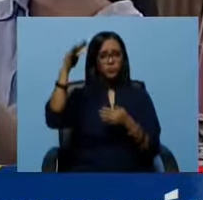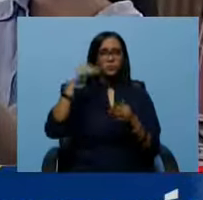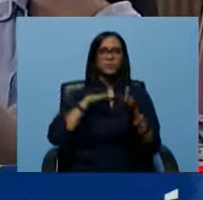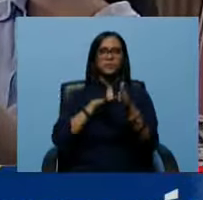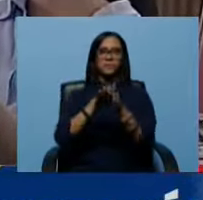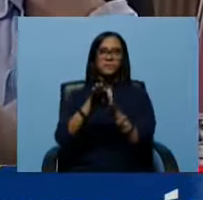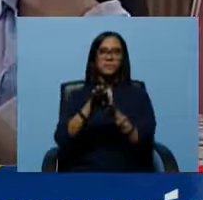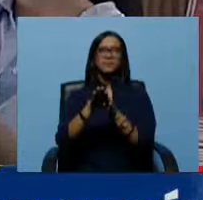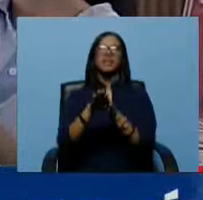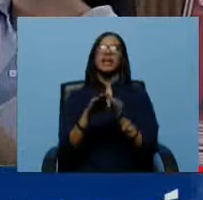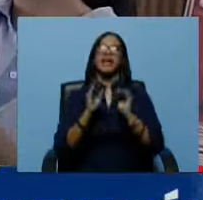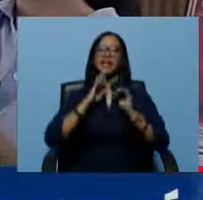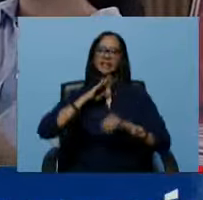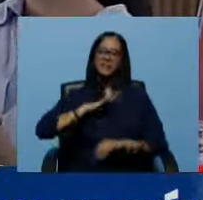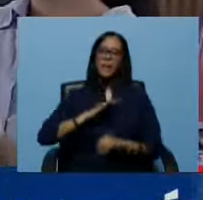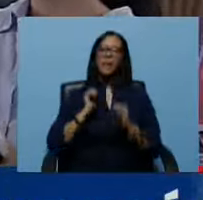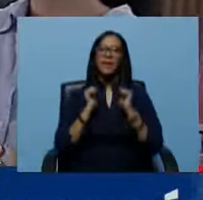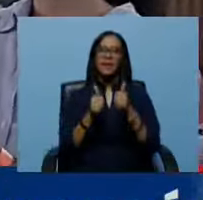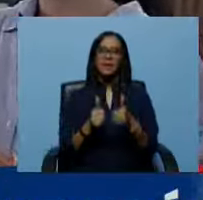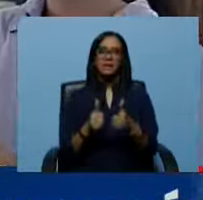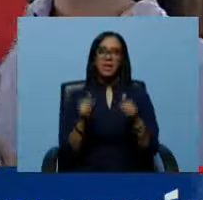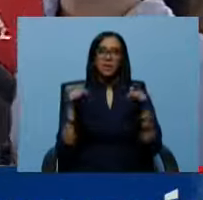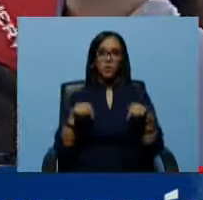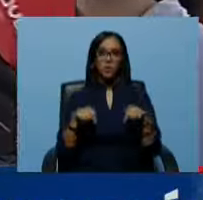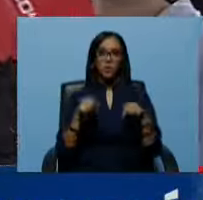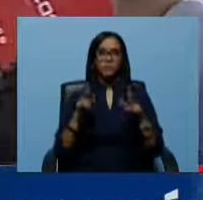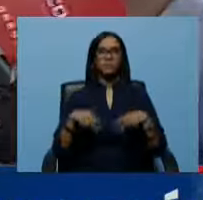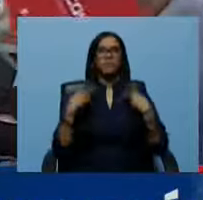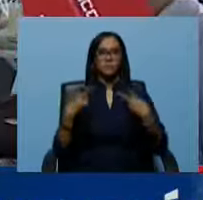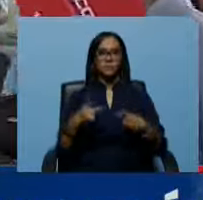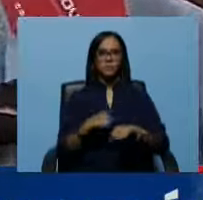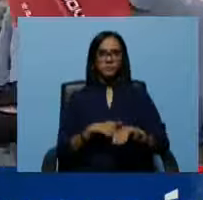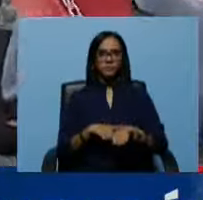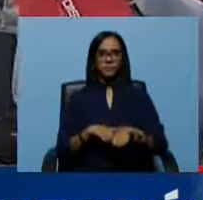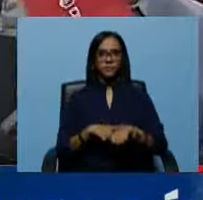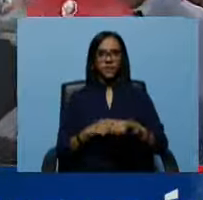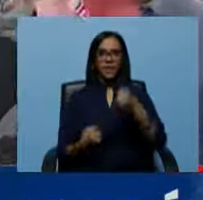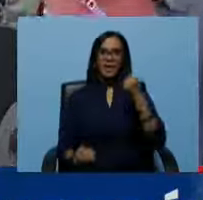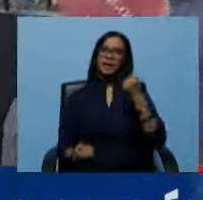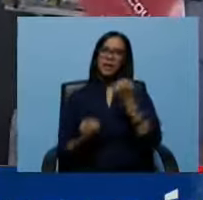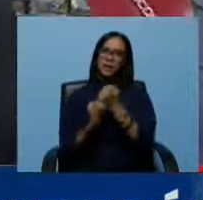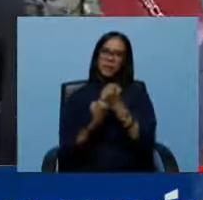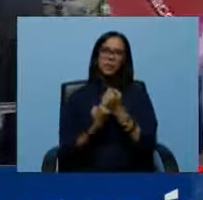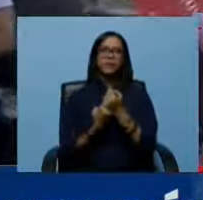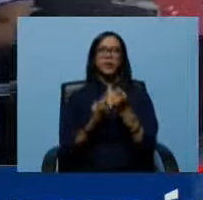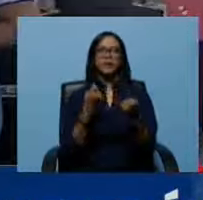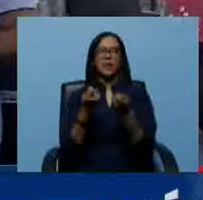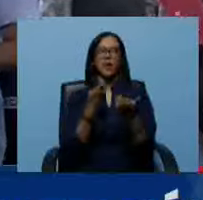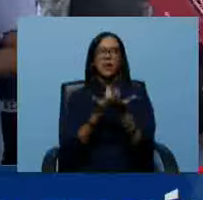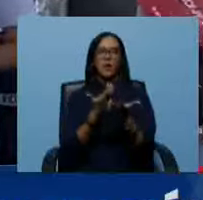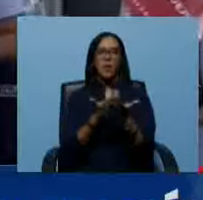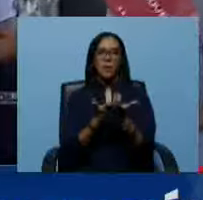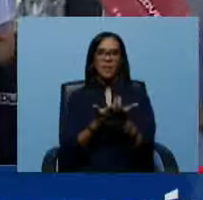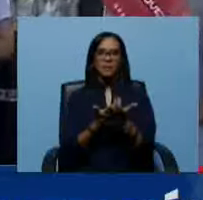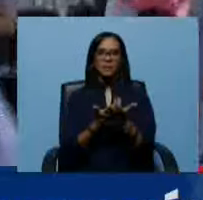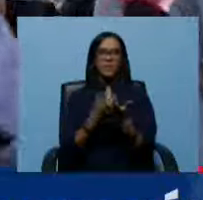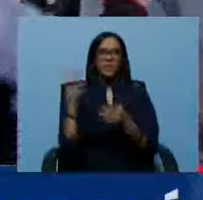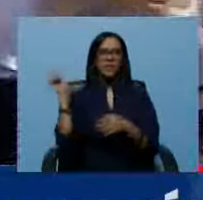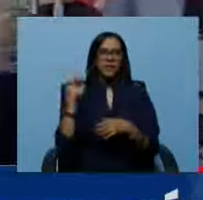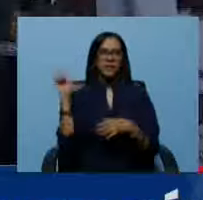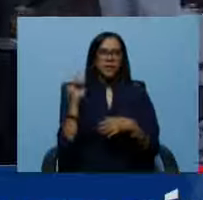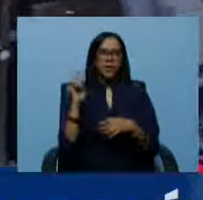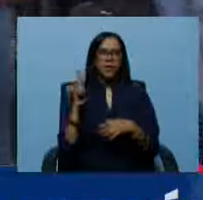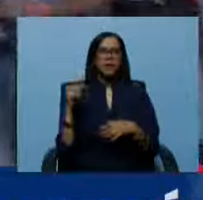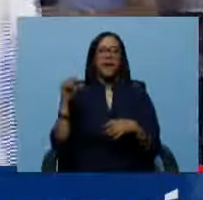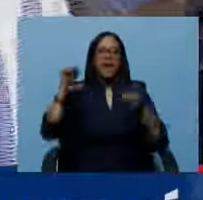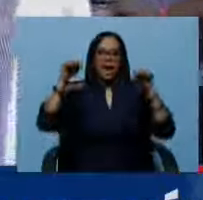Estamos iniciando hoy una nueva etapa del impulso hacia la economía exportadora de Venezuela. Aquí